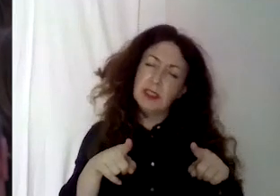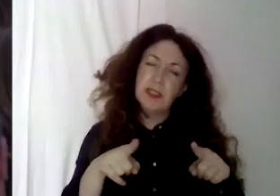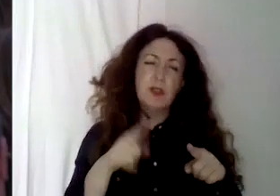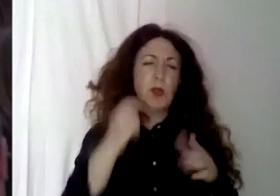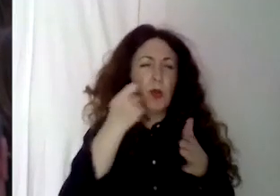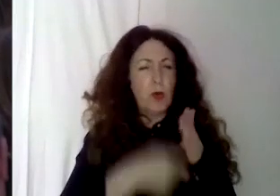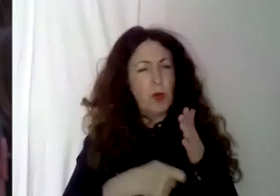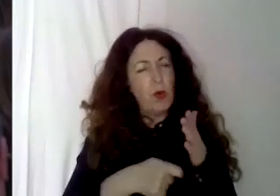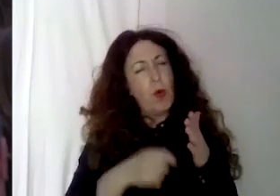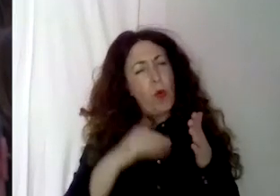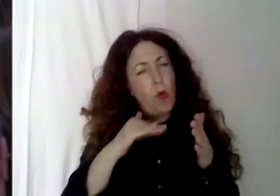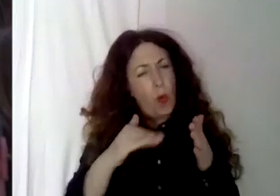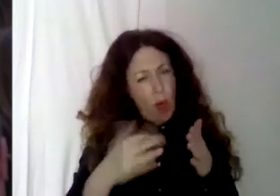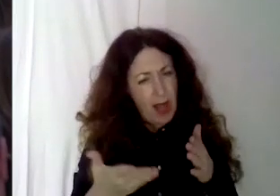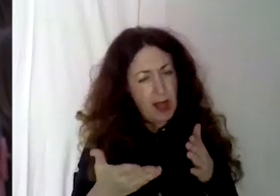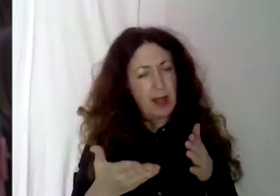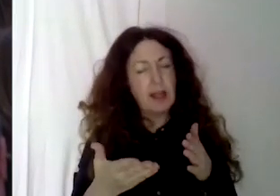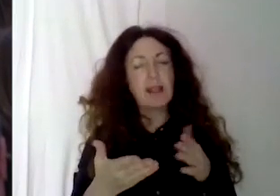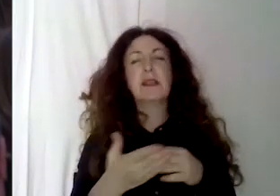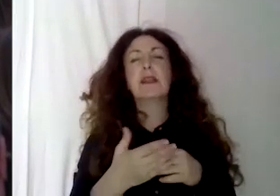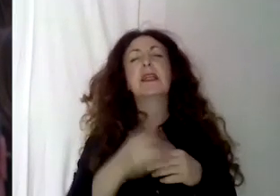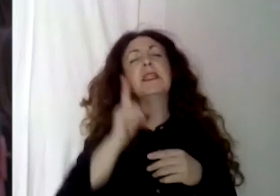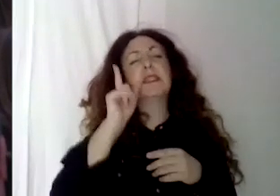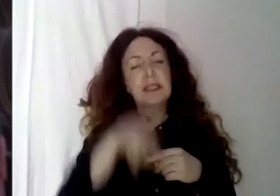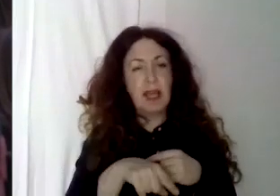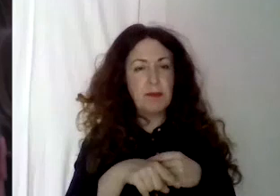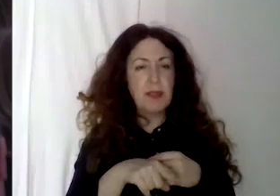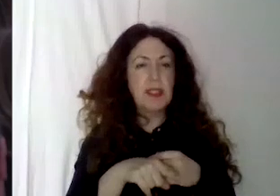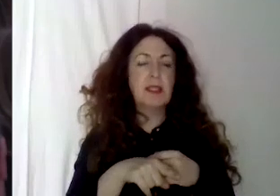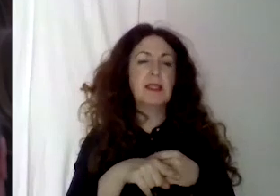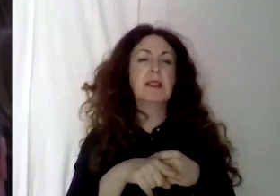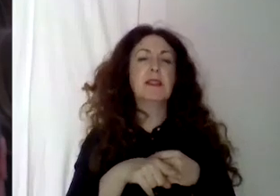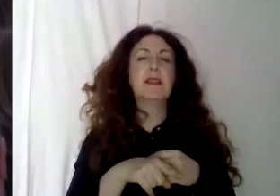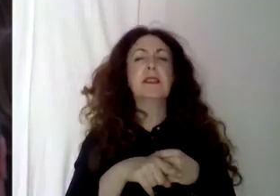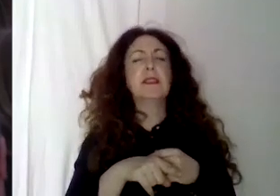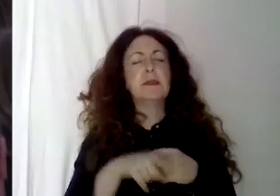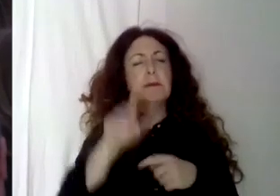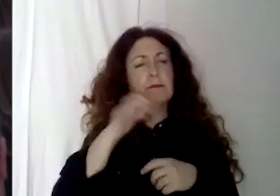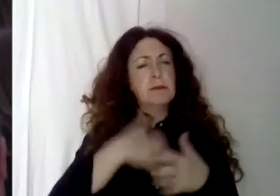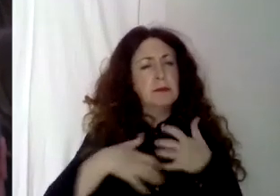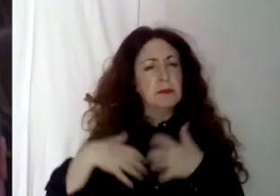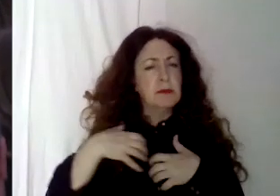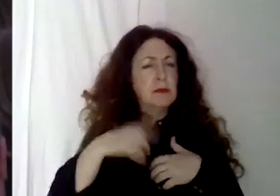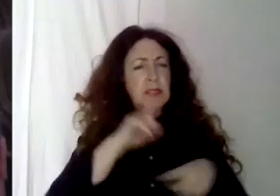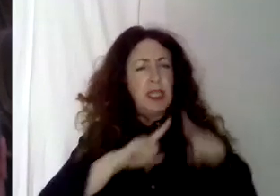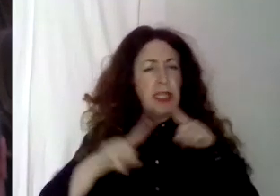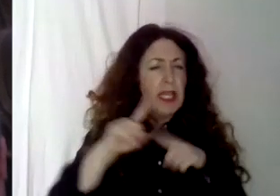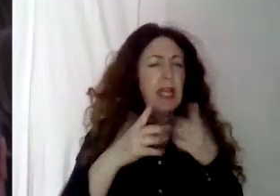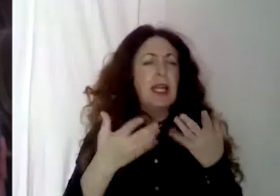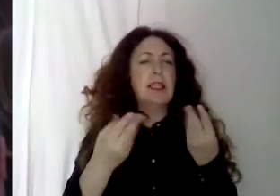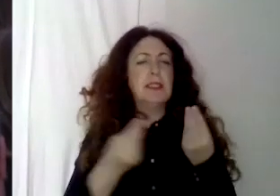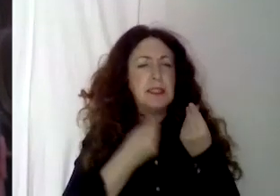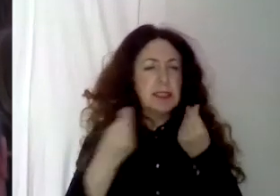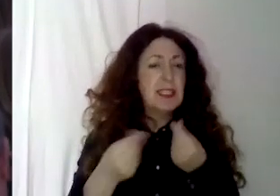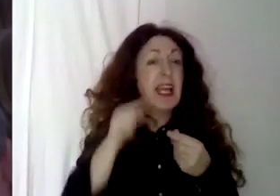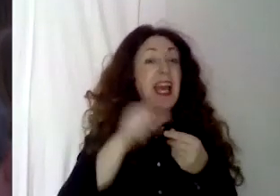compositor, en el fondo, bastante diletante, que tiene la fortuna de nacer en un medio